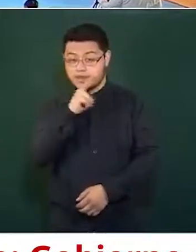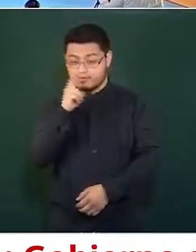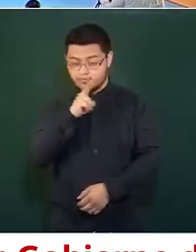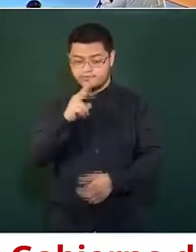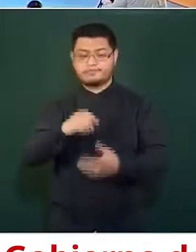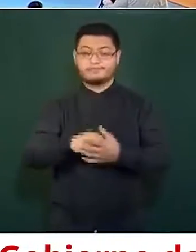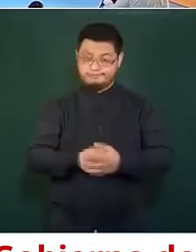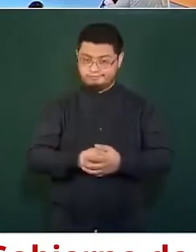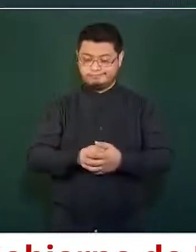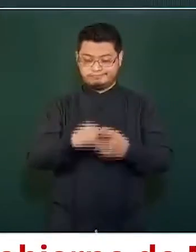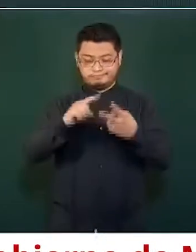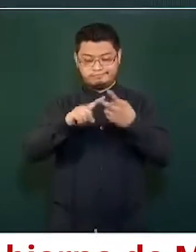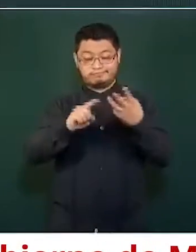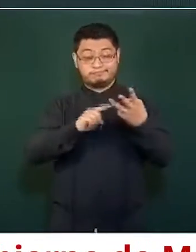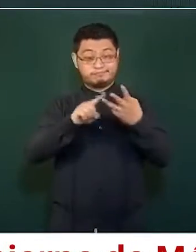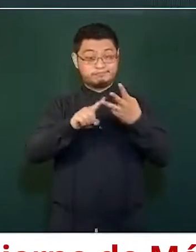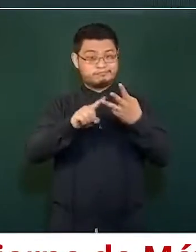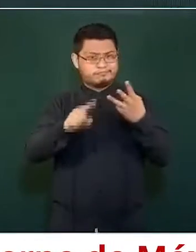un gasoducto